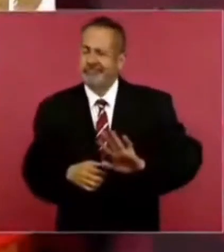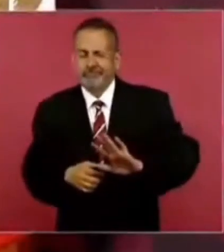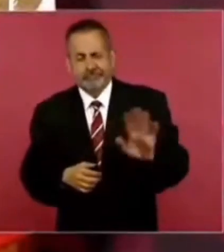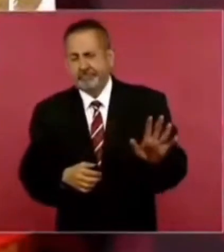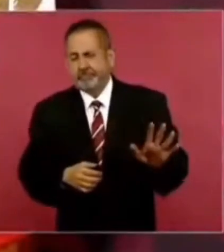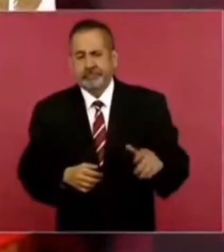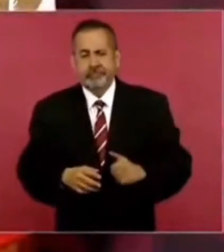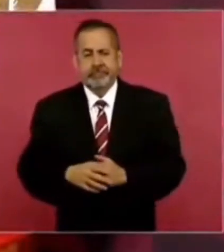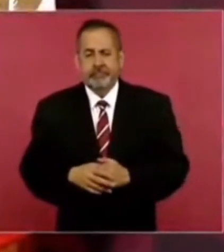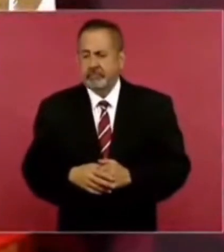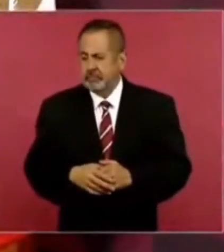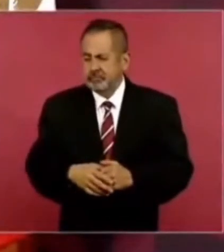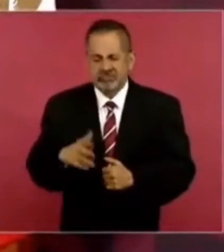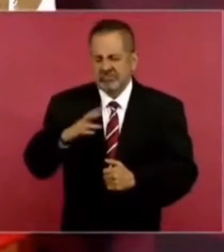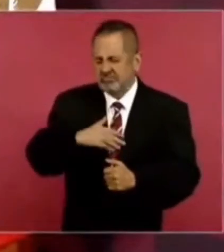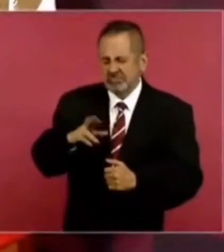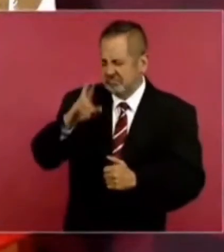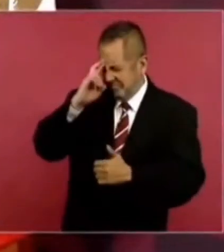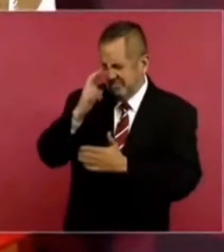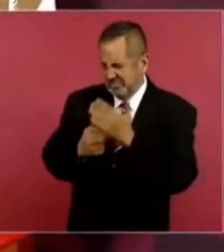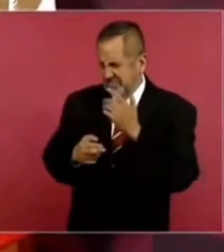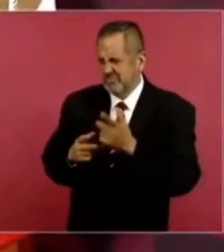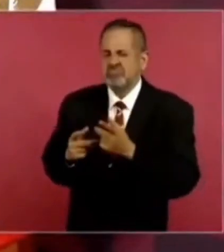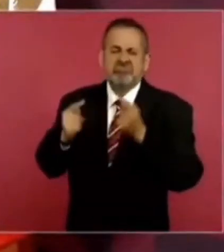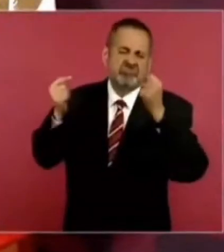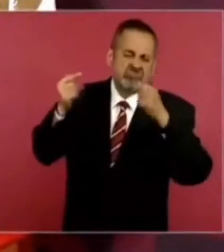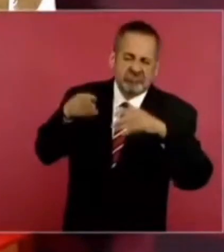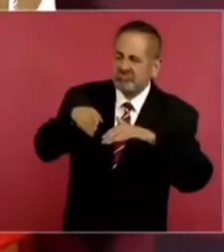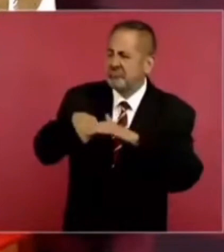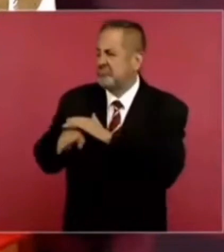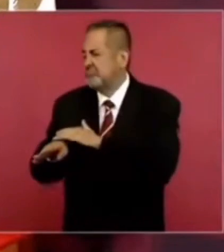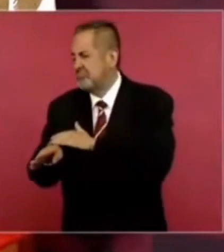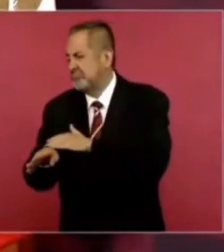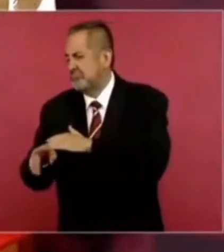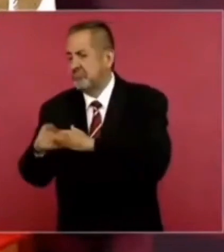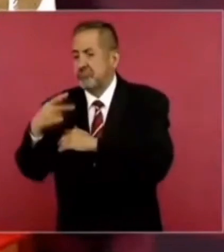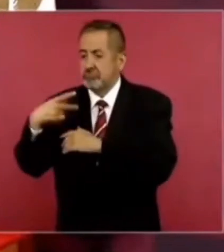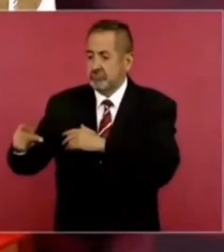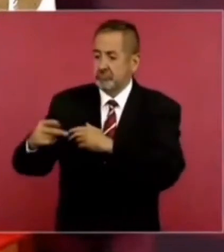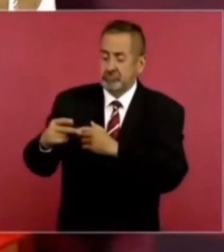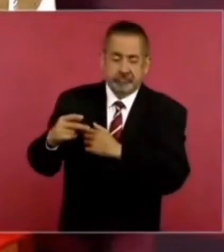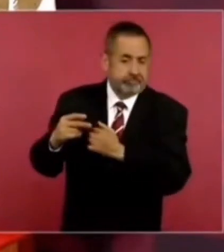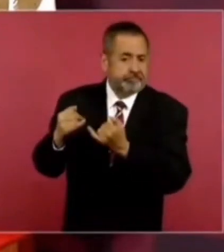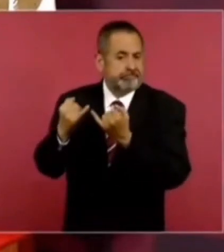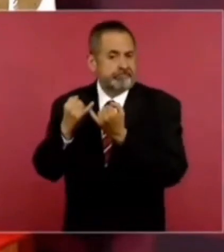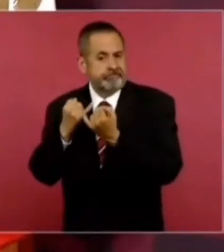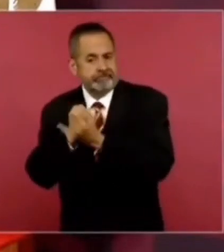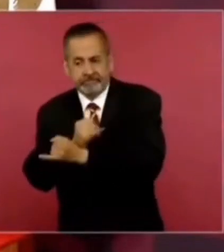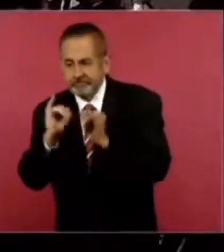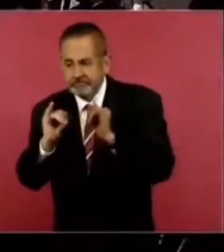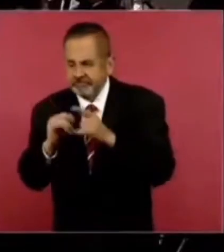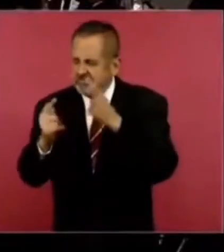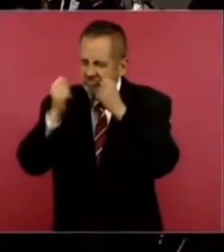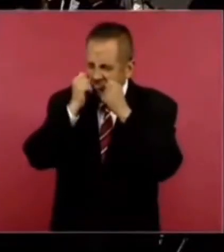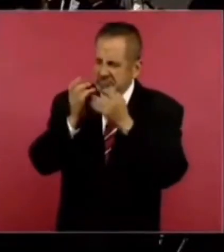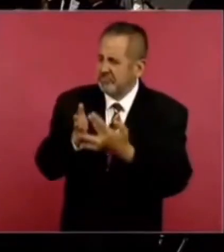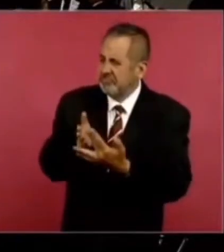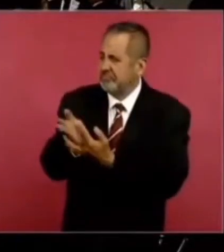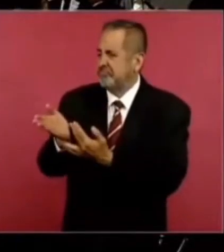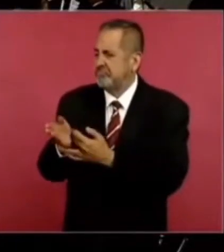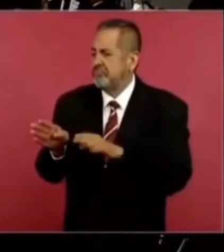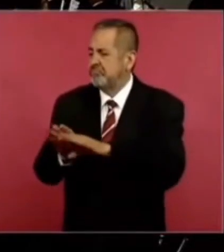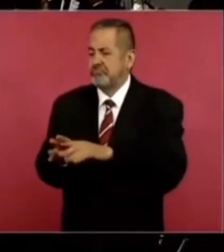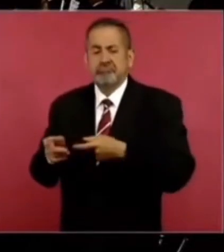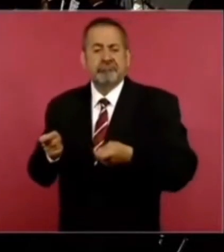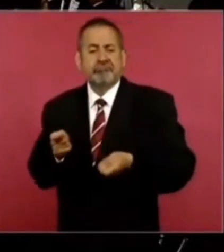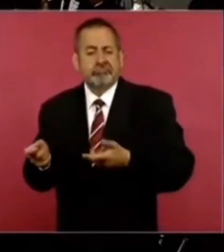de no respetar la soberanía de los pueblos y